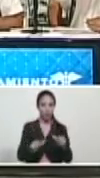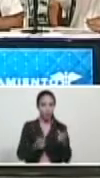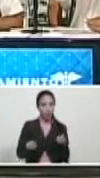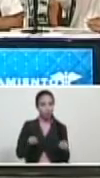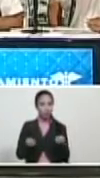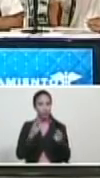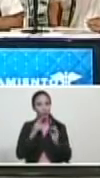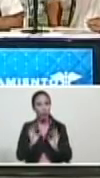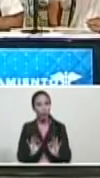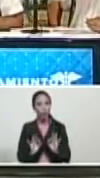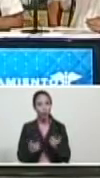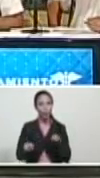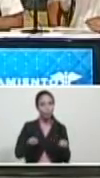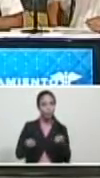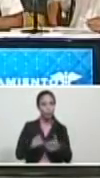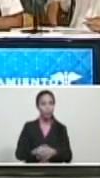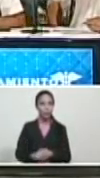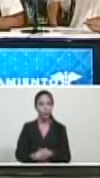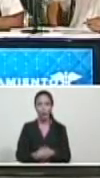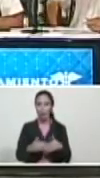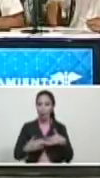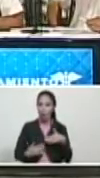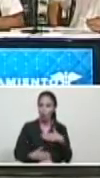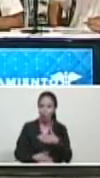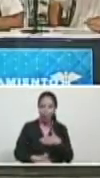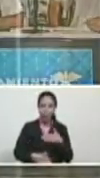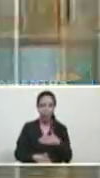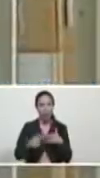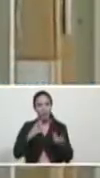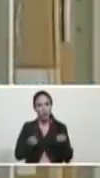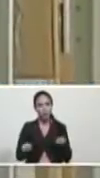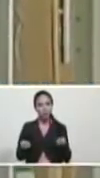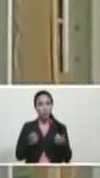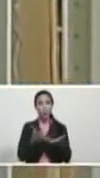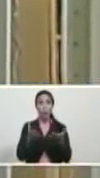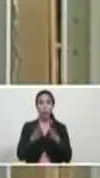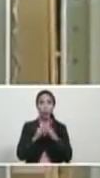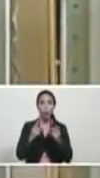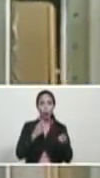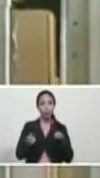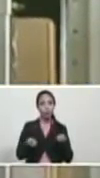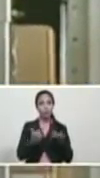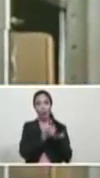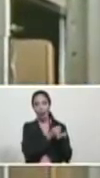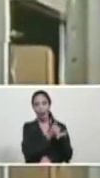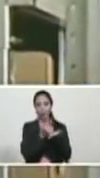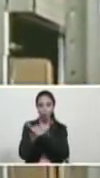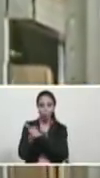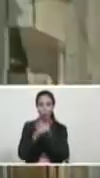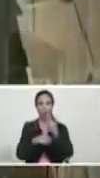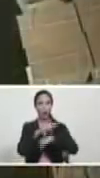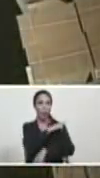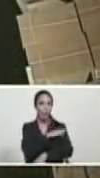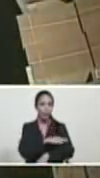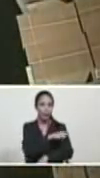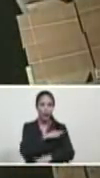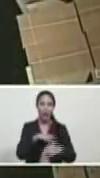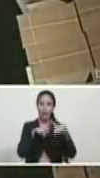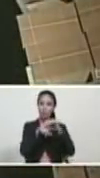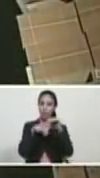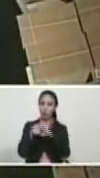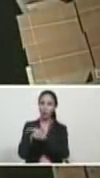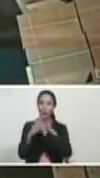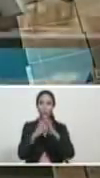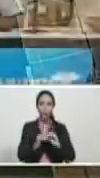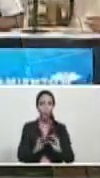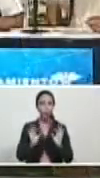control de la satisfacción de las necesidades de la red hospitalaria, de barrio adentro y toda la red ambulatoria